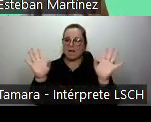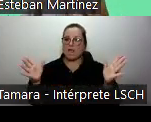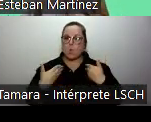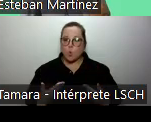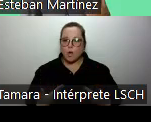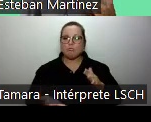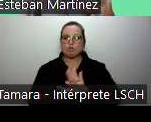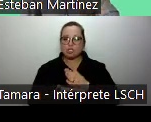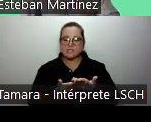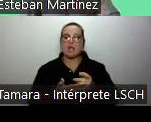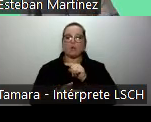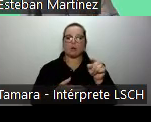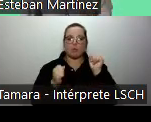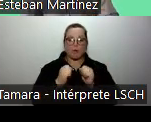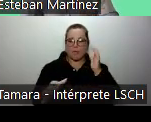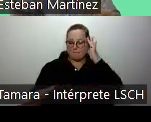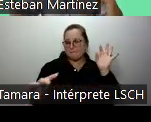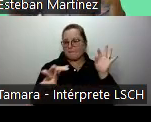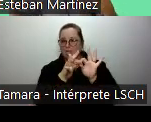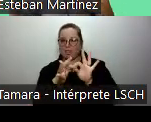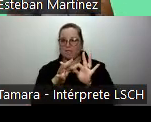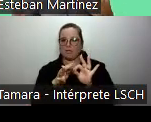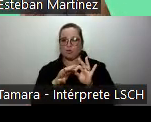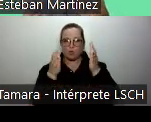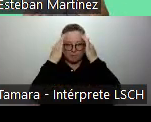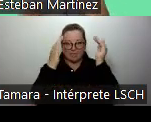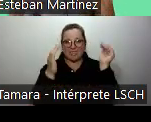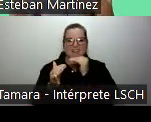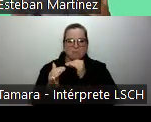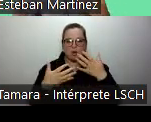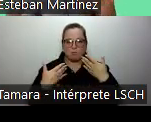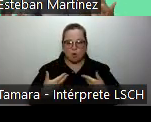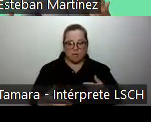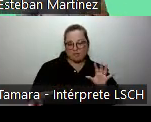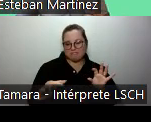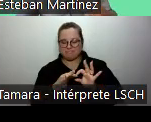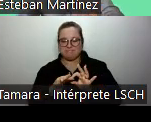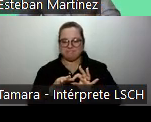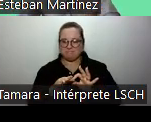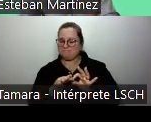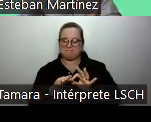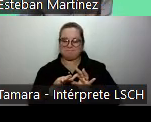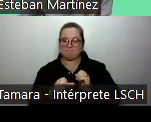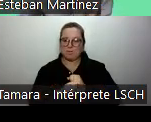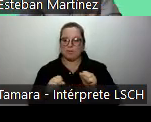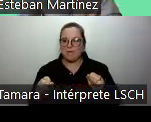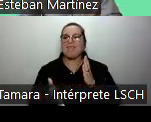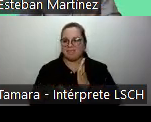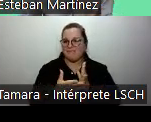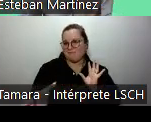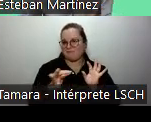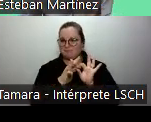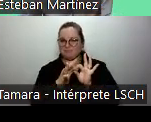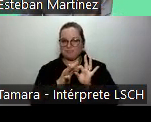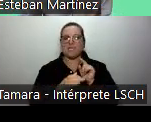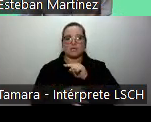que estar sano para que puedas seguir a tu mente tu mente puede ir mucho más rápido pero si tu cuerpo no la sigue hasta ahí no más llegamos lo otro planifica